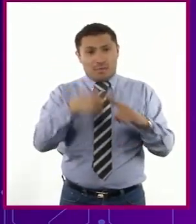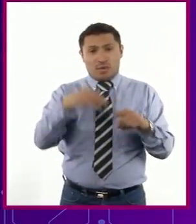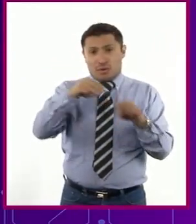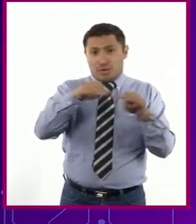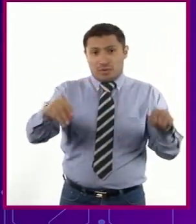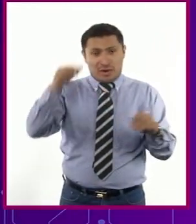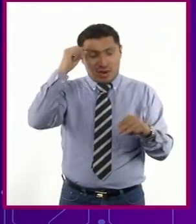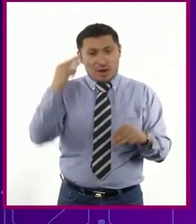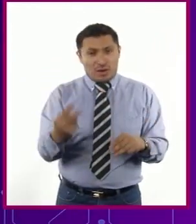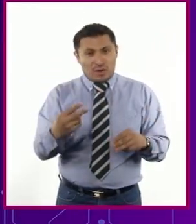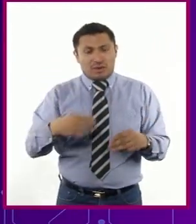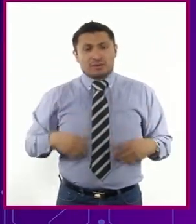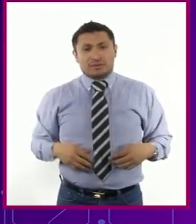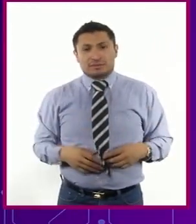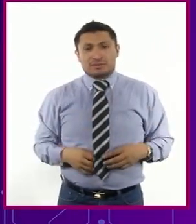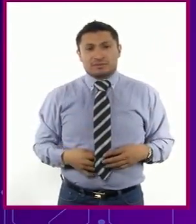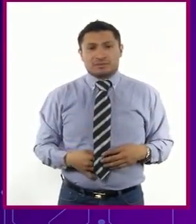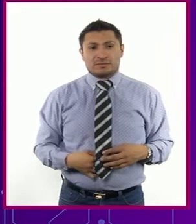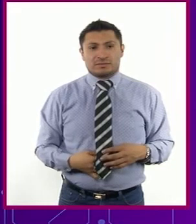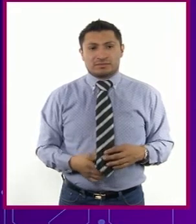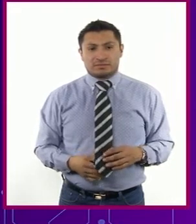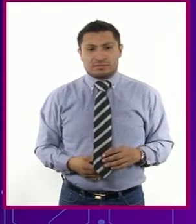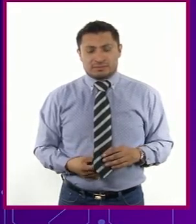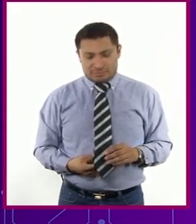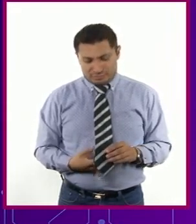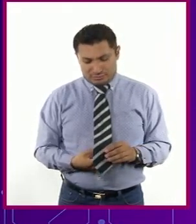cuadrado. En este caso,